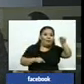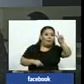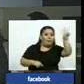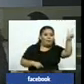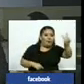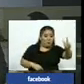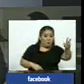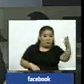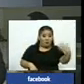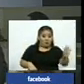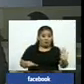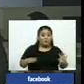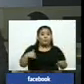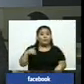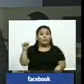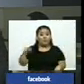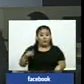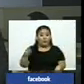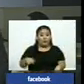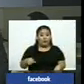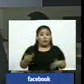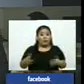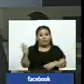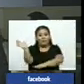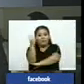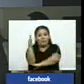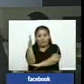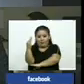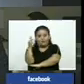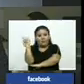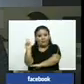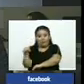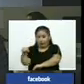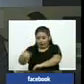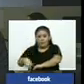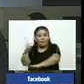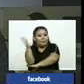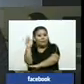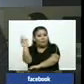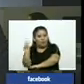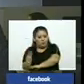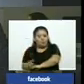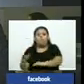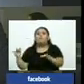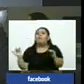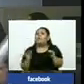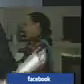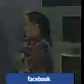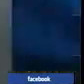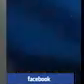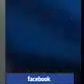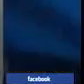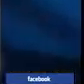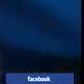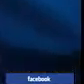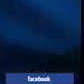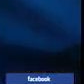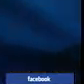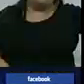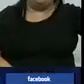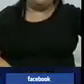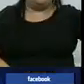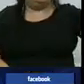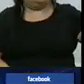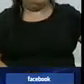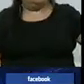instalaciones donde se encontraba ubicada la embajada de Venezuela y también el país, y en consecuencia también los representantes de